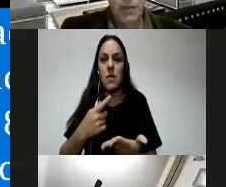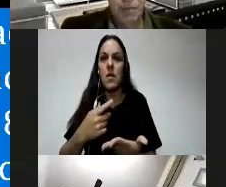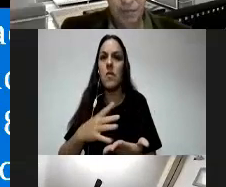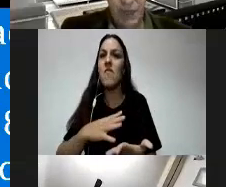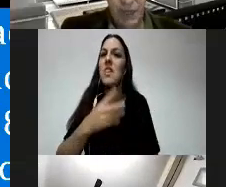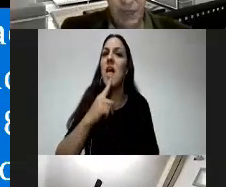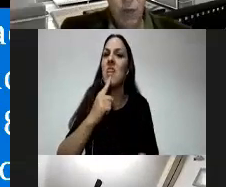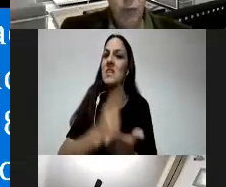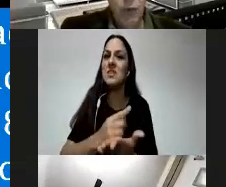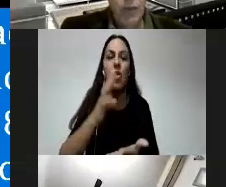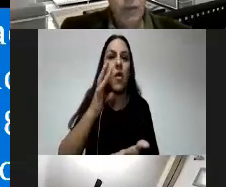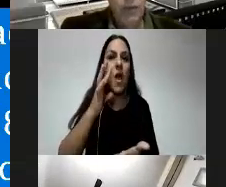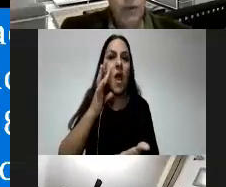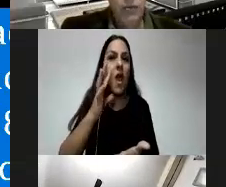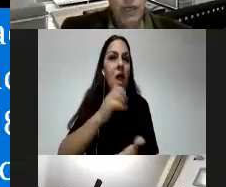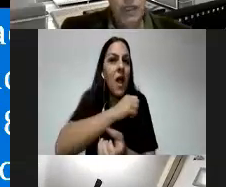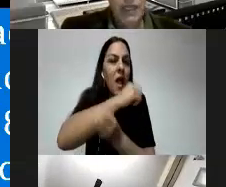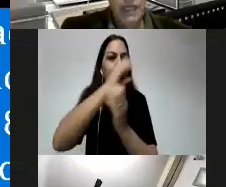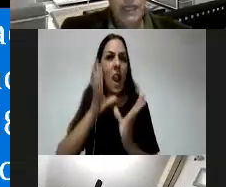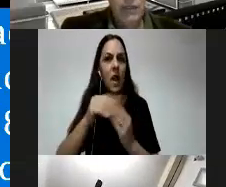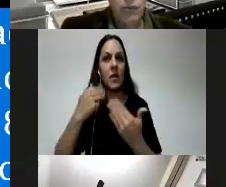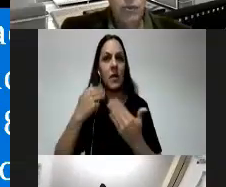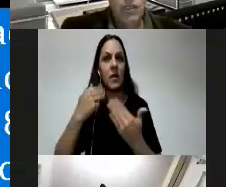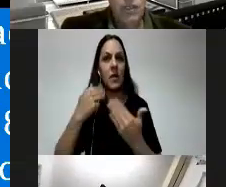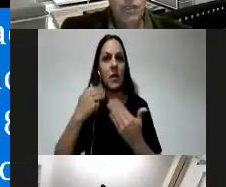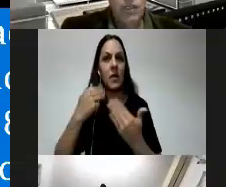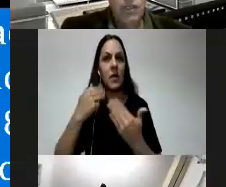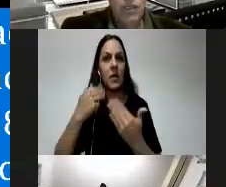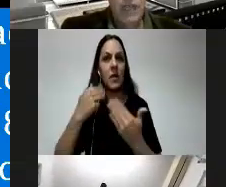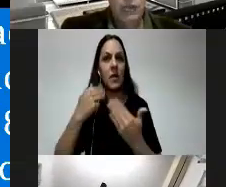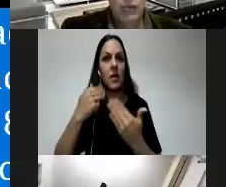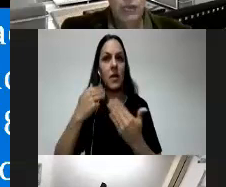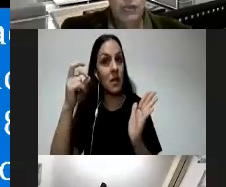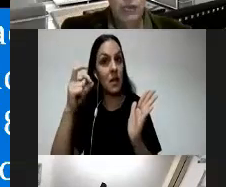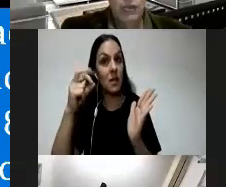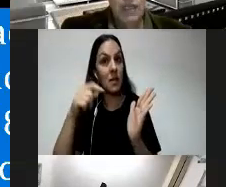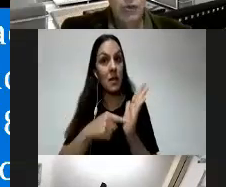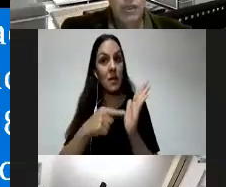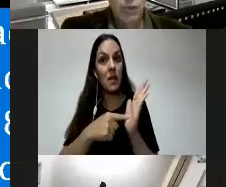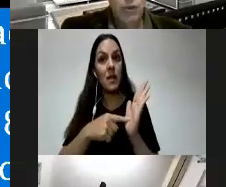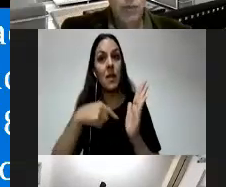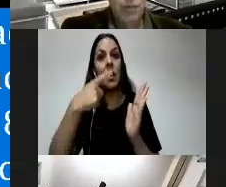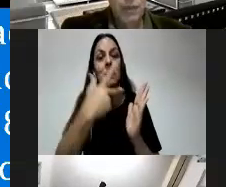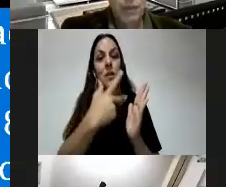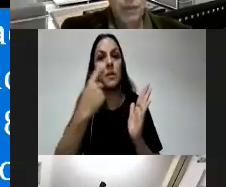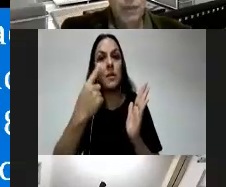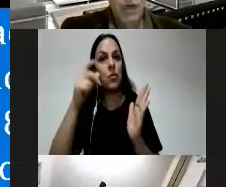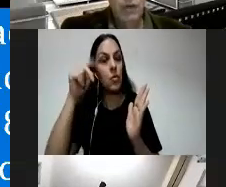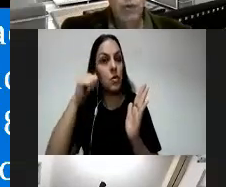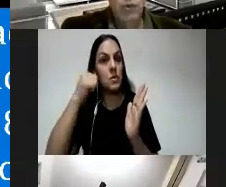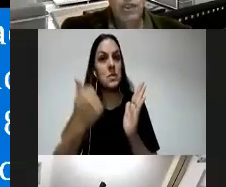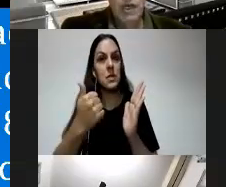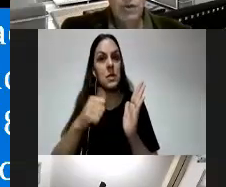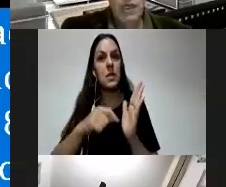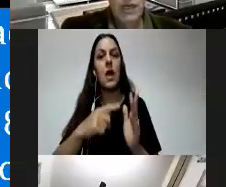esclarecedora. Conforme fallo 330-3160, considerando tercero y segundo, que los